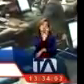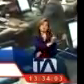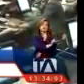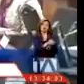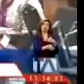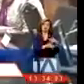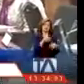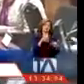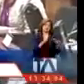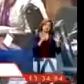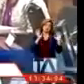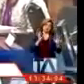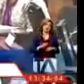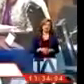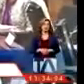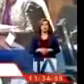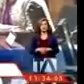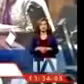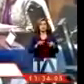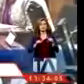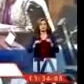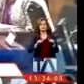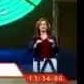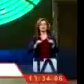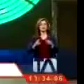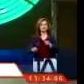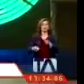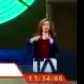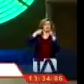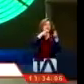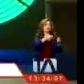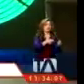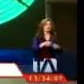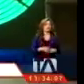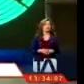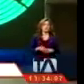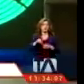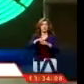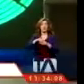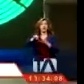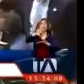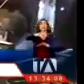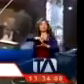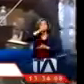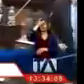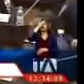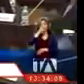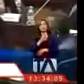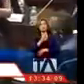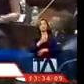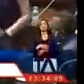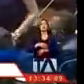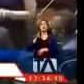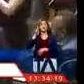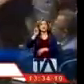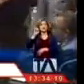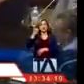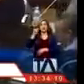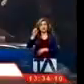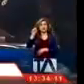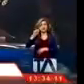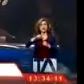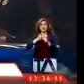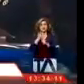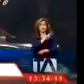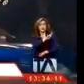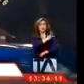el proceso penal, pues el trámite fue devuelto. Además, en la Asamblea Nacional se decidió que Cristina Reyes sea la tercera vocal del